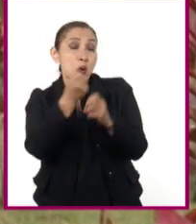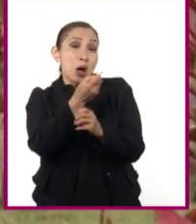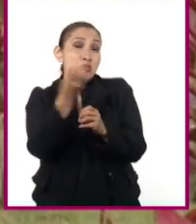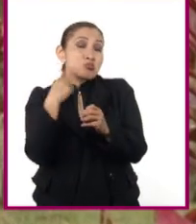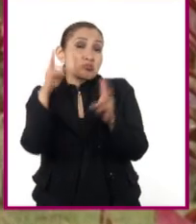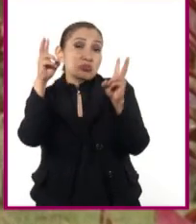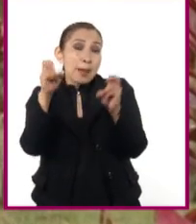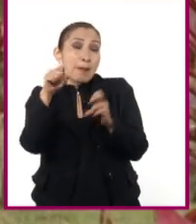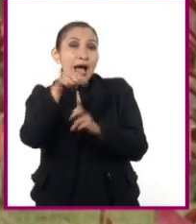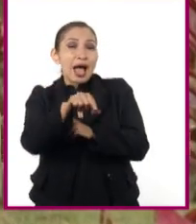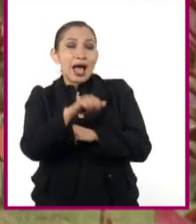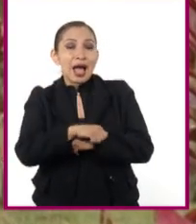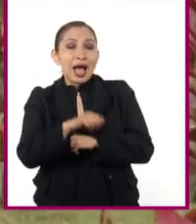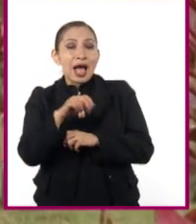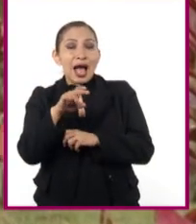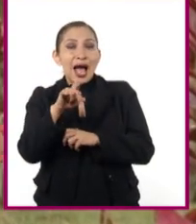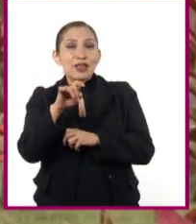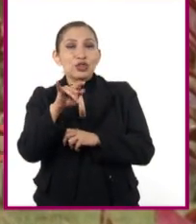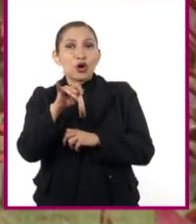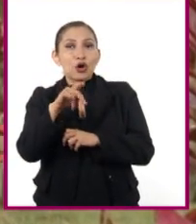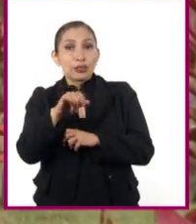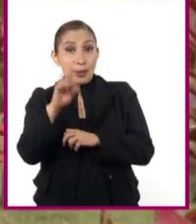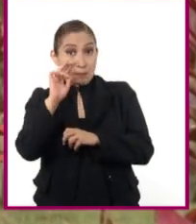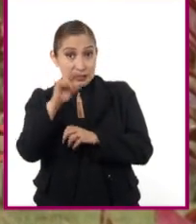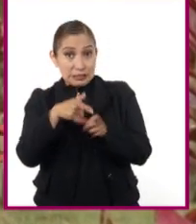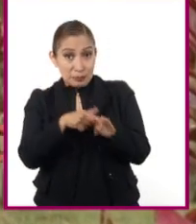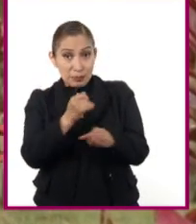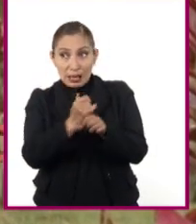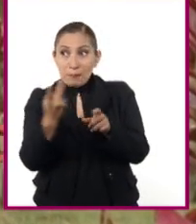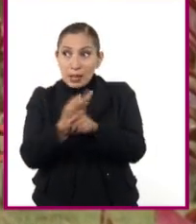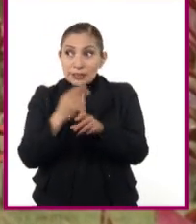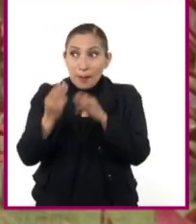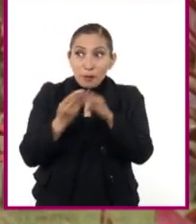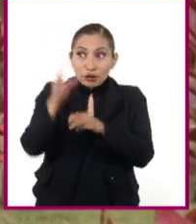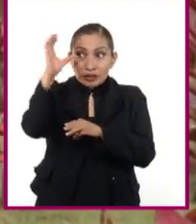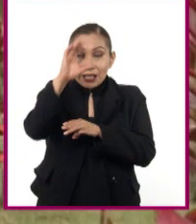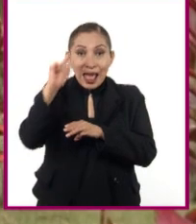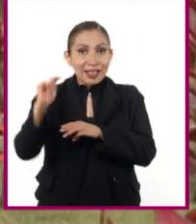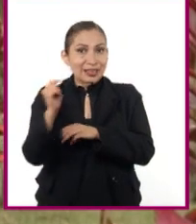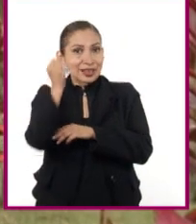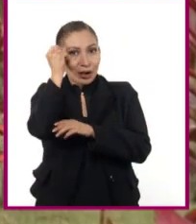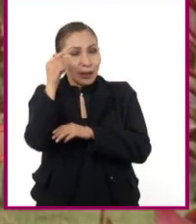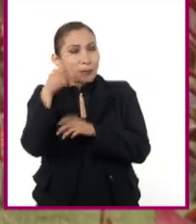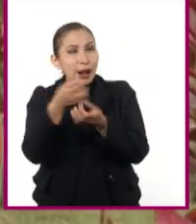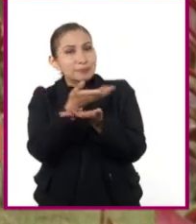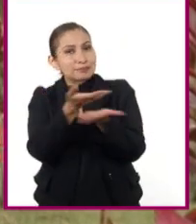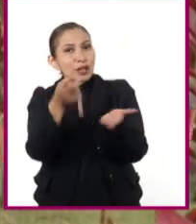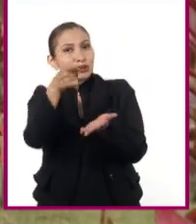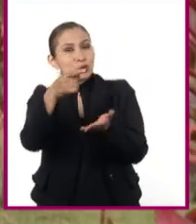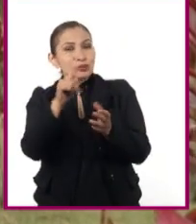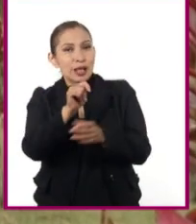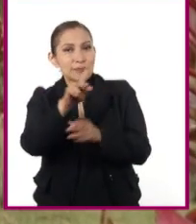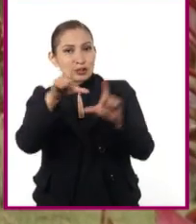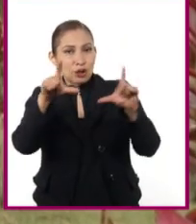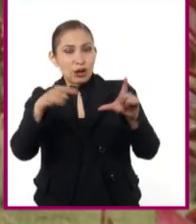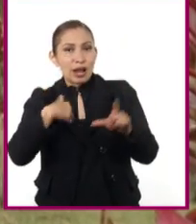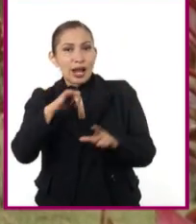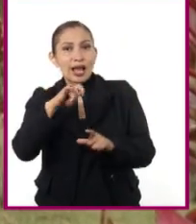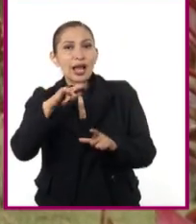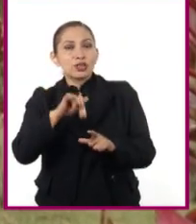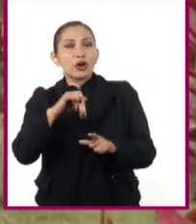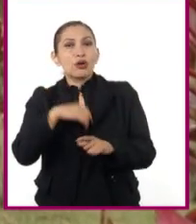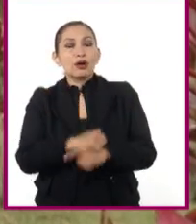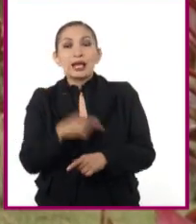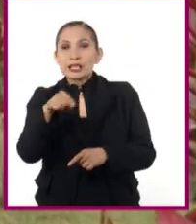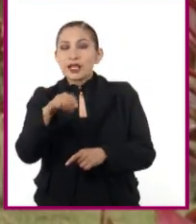de nuestros programas a través de iTunes. No olvides que seguimos investigando lo que ocurre en el mundo de la ciencia y la tecnología para llevarlo hasta tu pantalla. Yo soy Alejandro